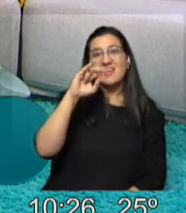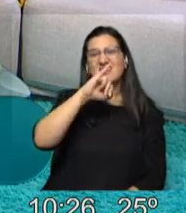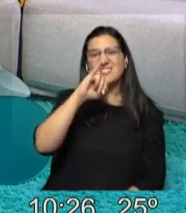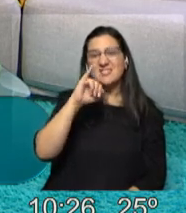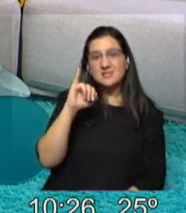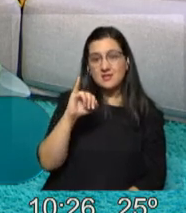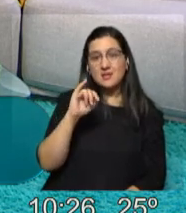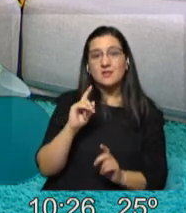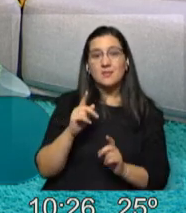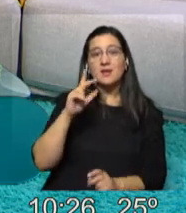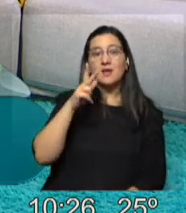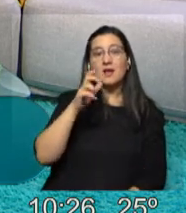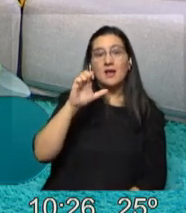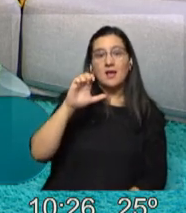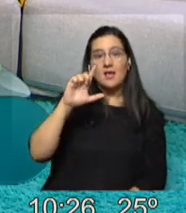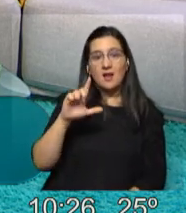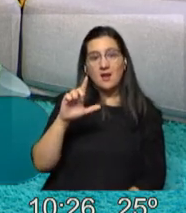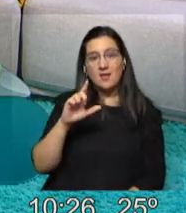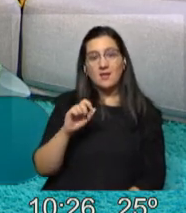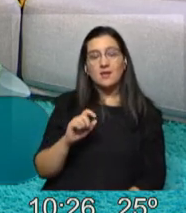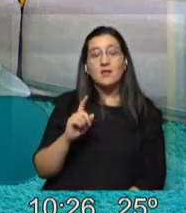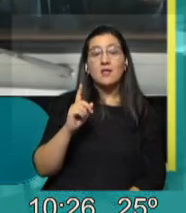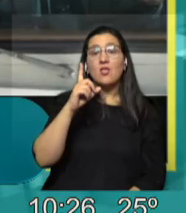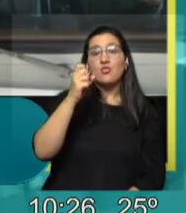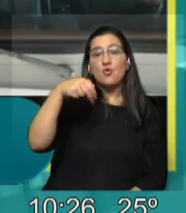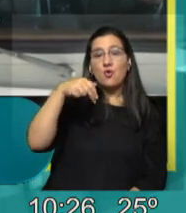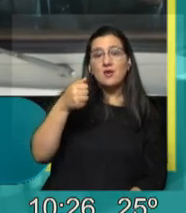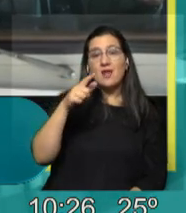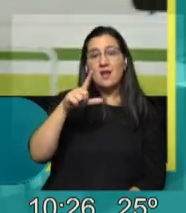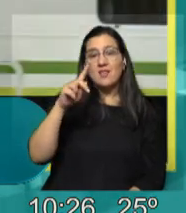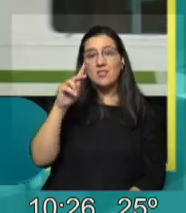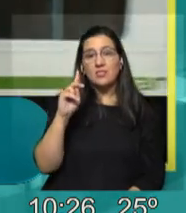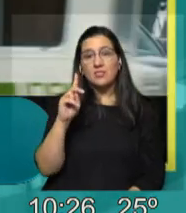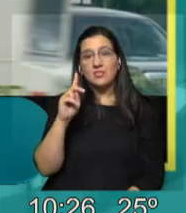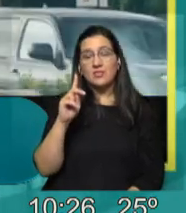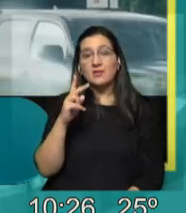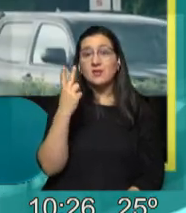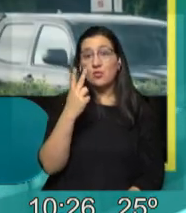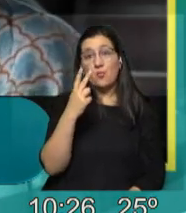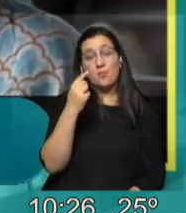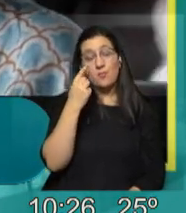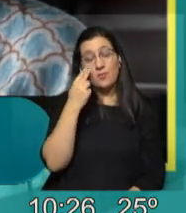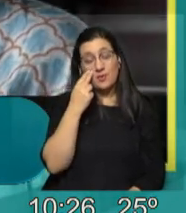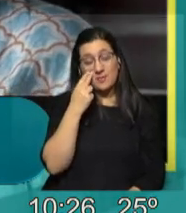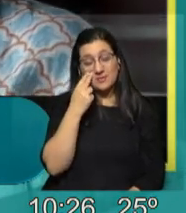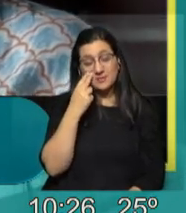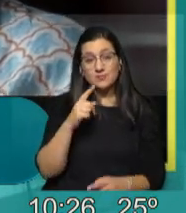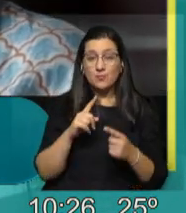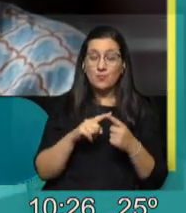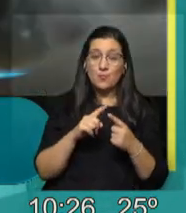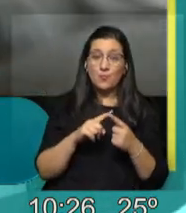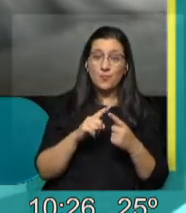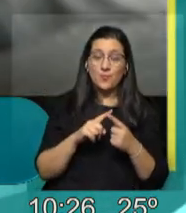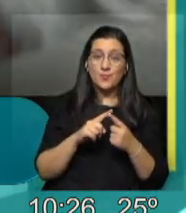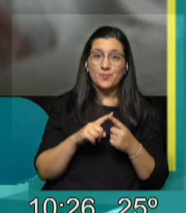Helen Mirren, por ahí, gran actriz, Está Donald Sutherland, que tiene dos problemas. Por un lado,